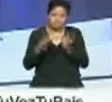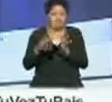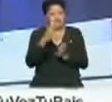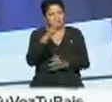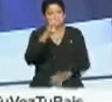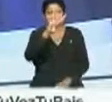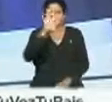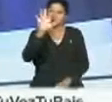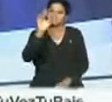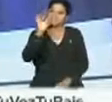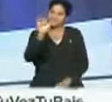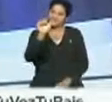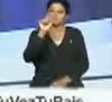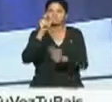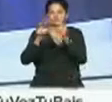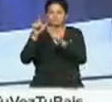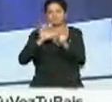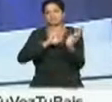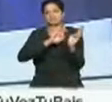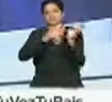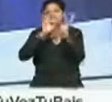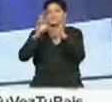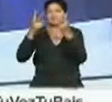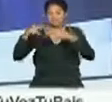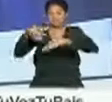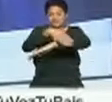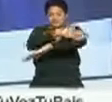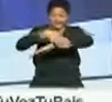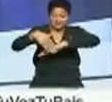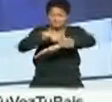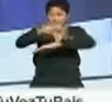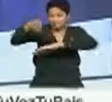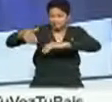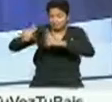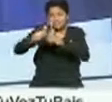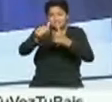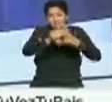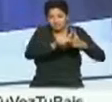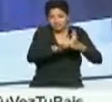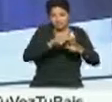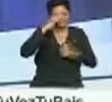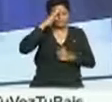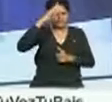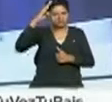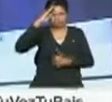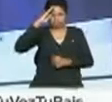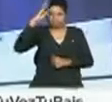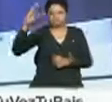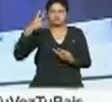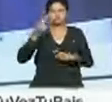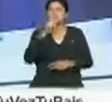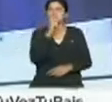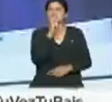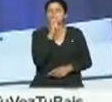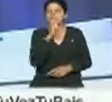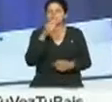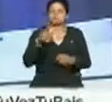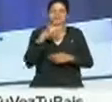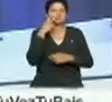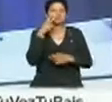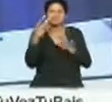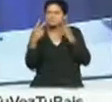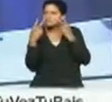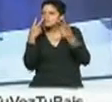están registrados, mientras que en las calles y avenidas circundantes al evento, la Policía Nacional y agentes metropolitanos de